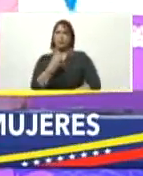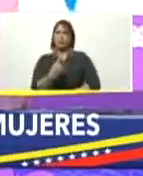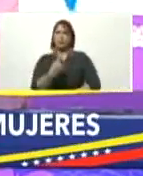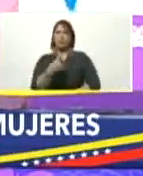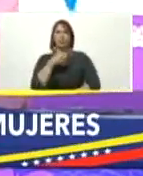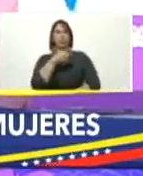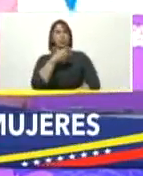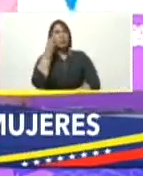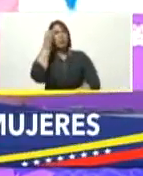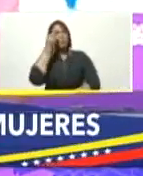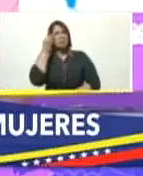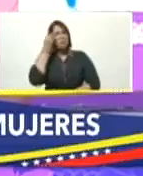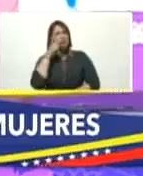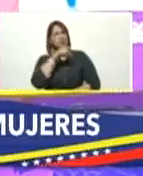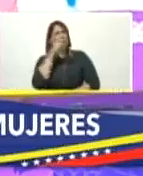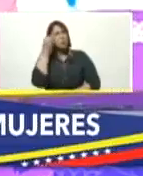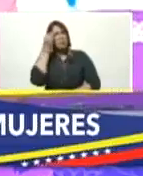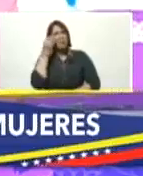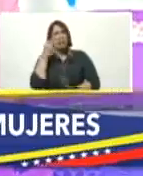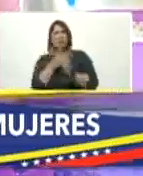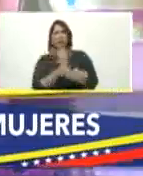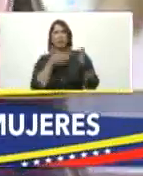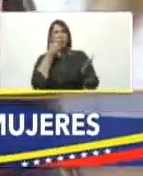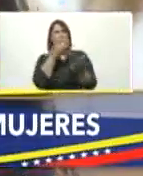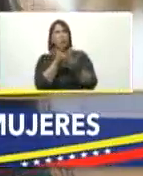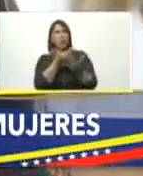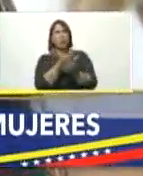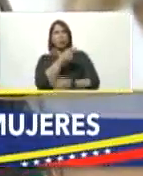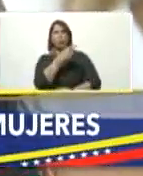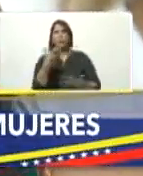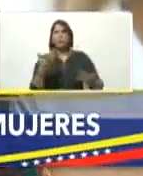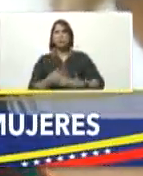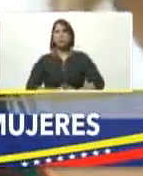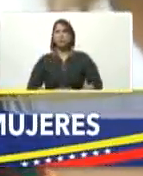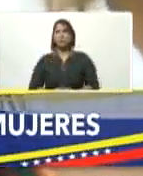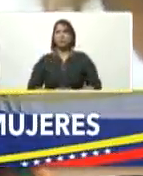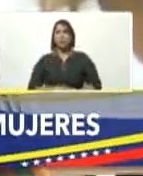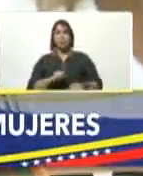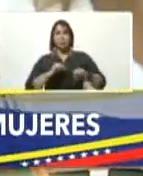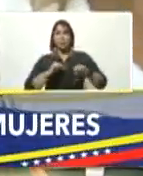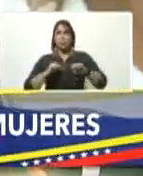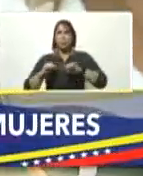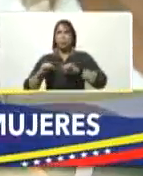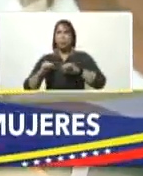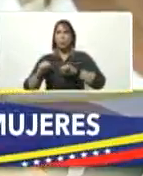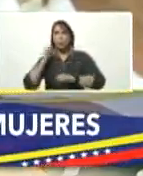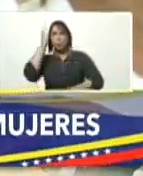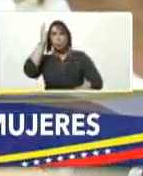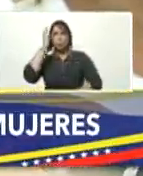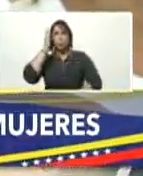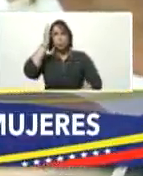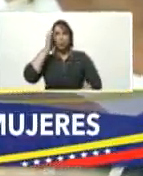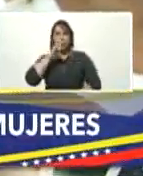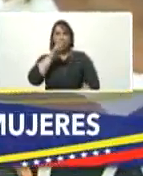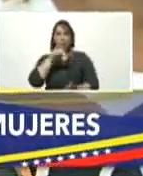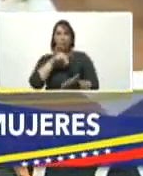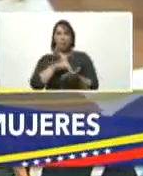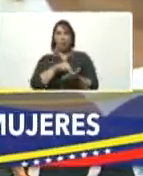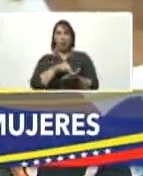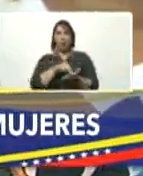opinas tú, qué piensas tú, qué propones tú. Un sacudimiento de la conciencia nacional